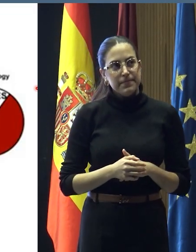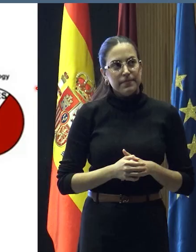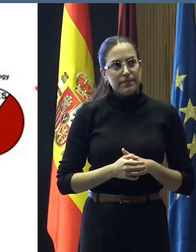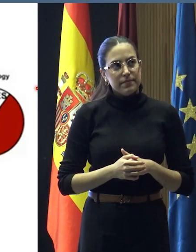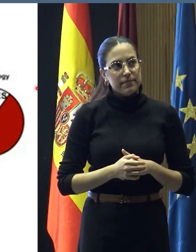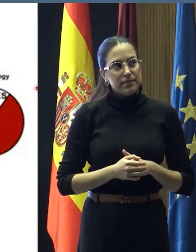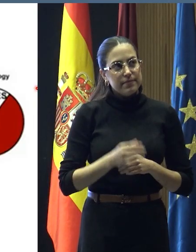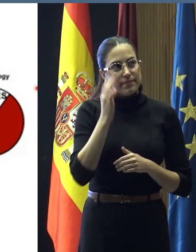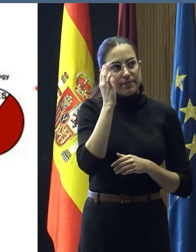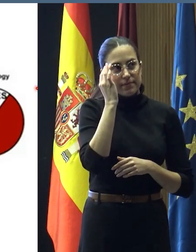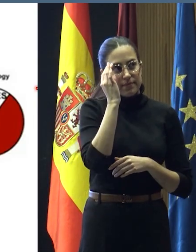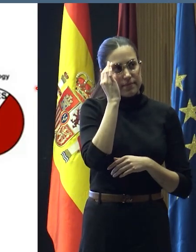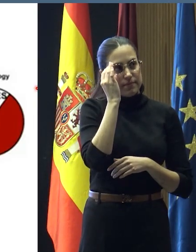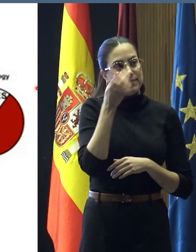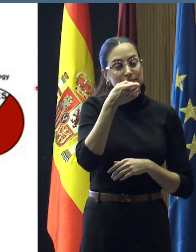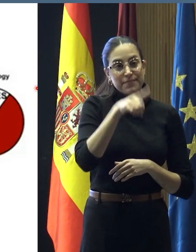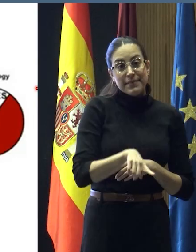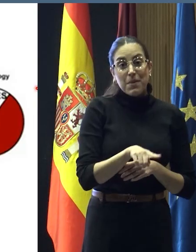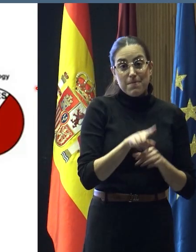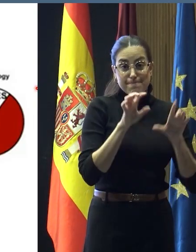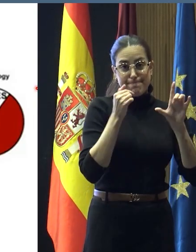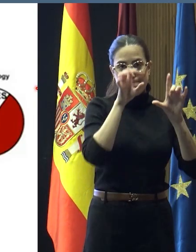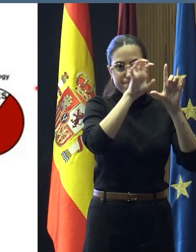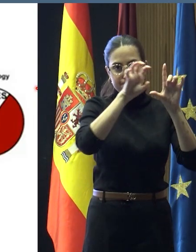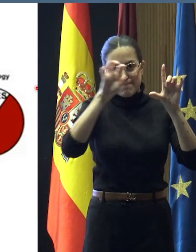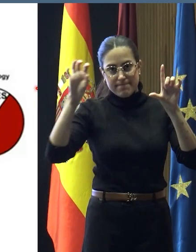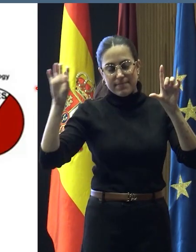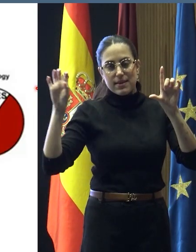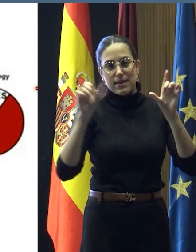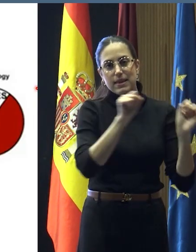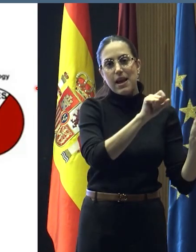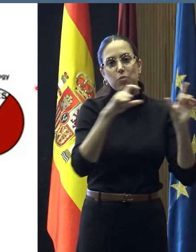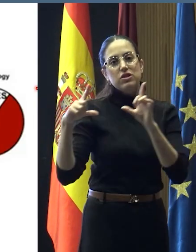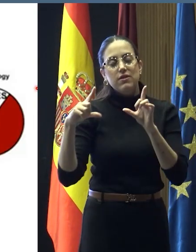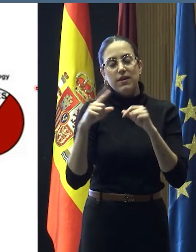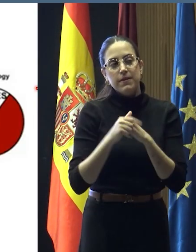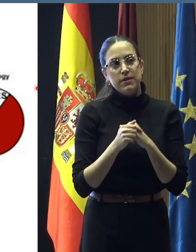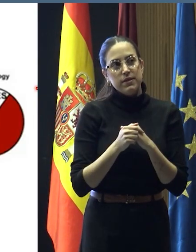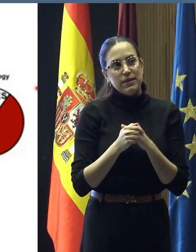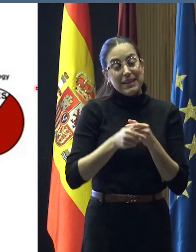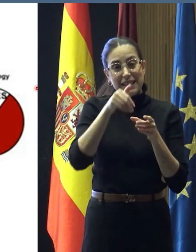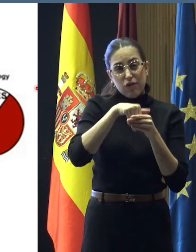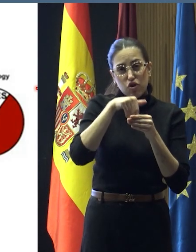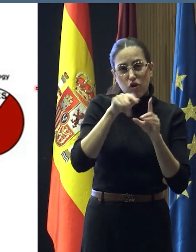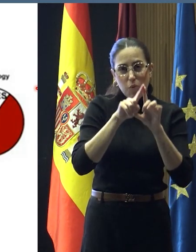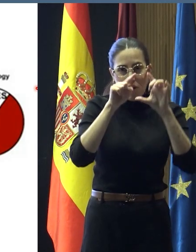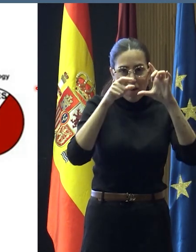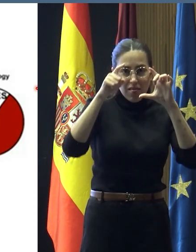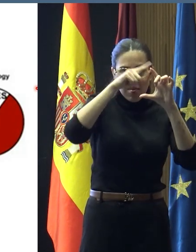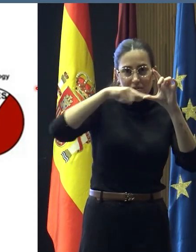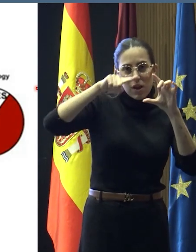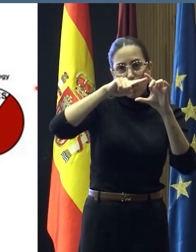Aquí os he puesto una diapositiva con unos gráficos que muestran